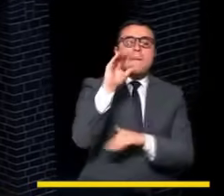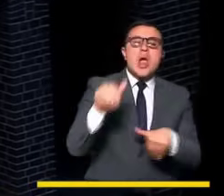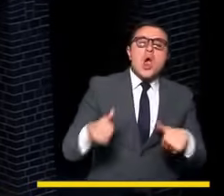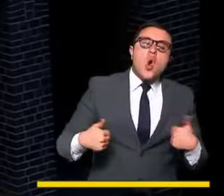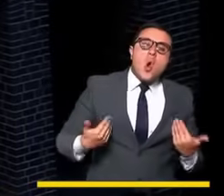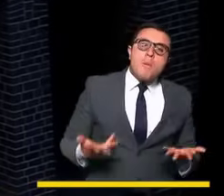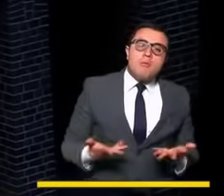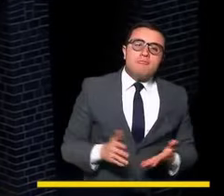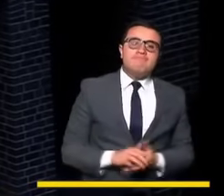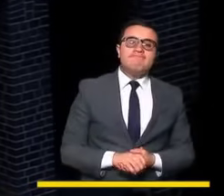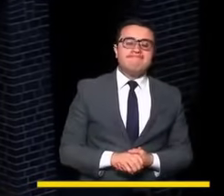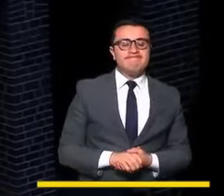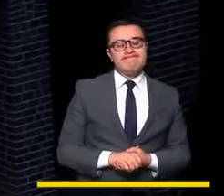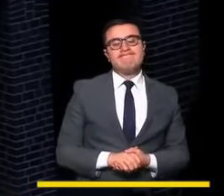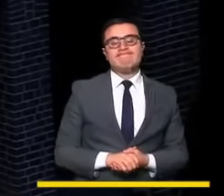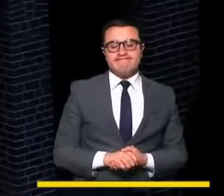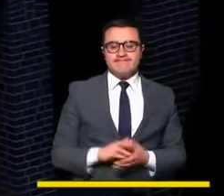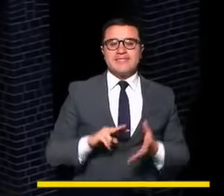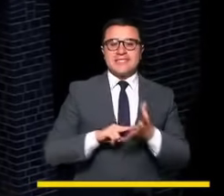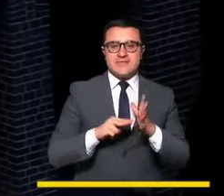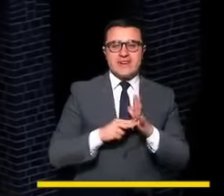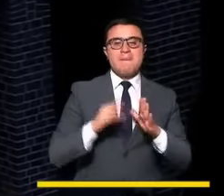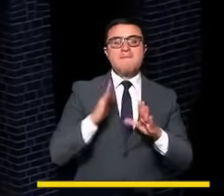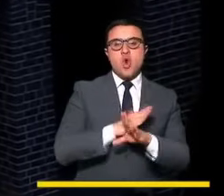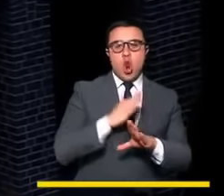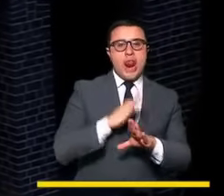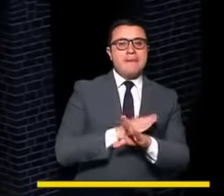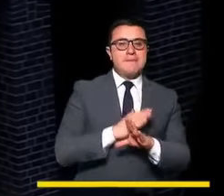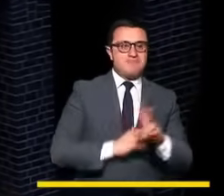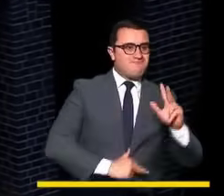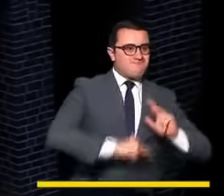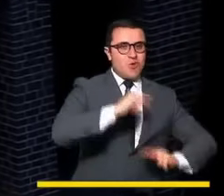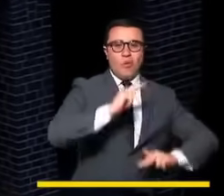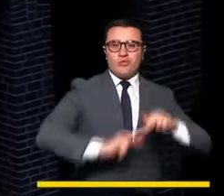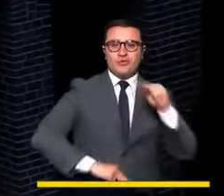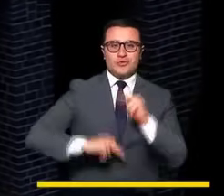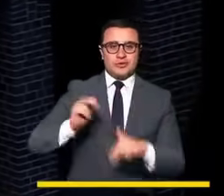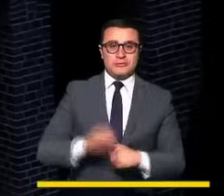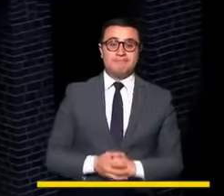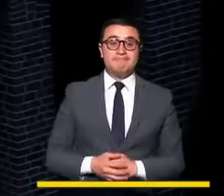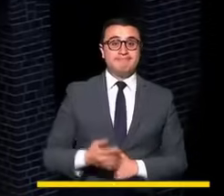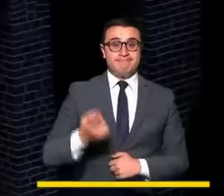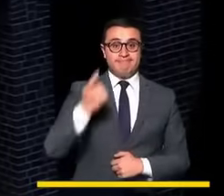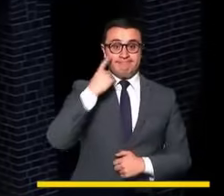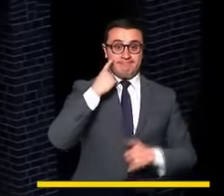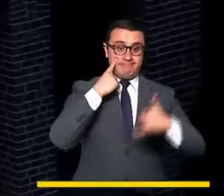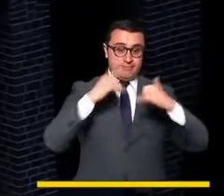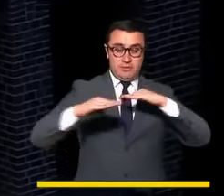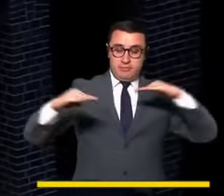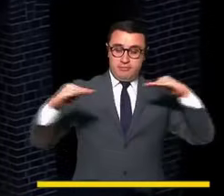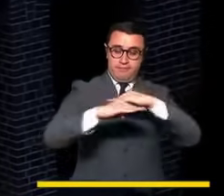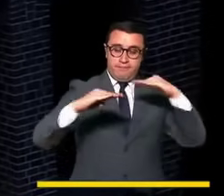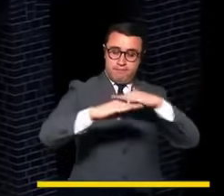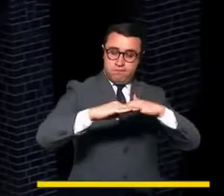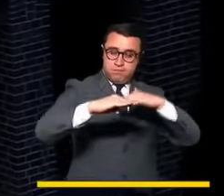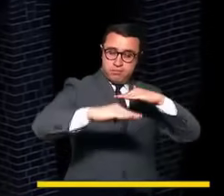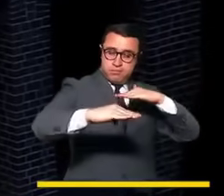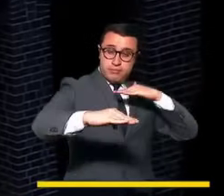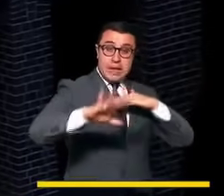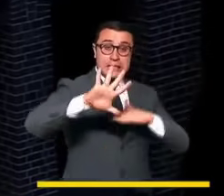problema que tiene que ver con la infraestructura, porque si uno mira las rutas 5G, vengo haciendo ese